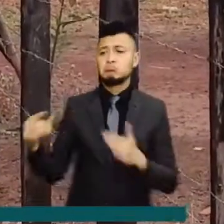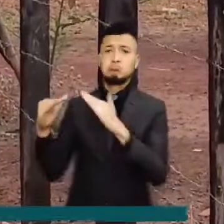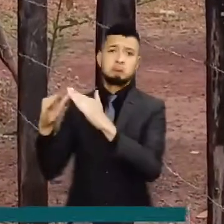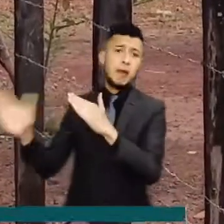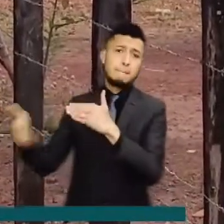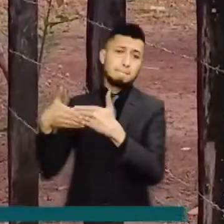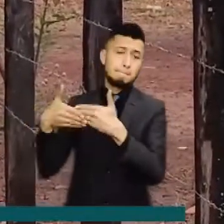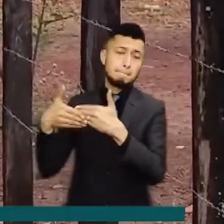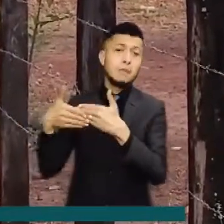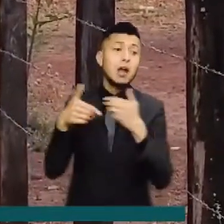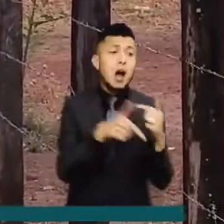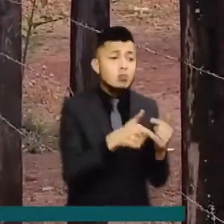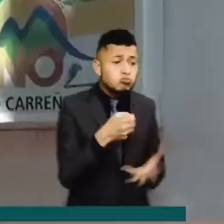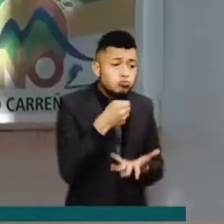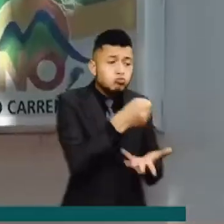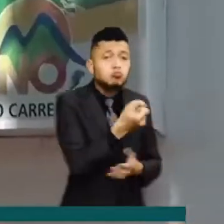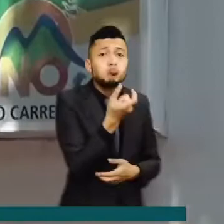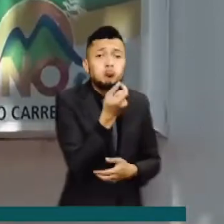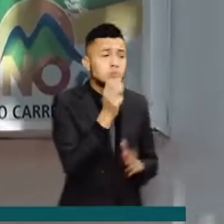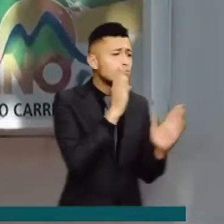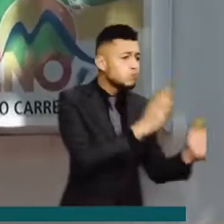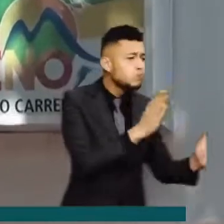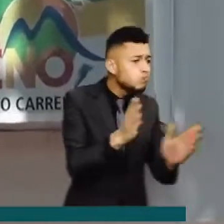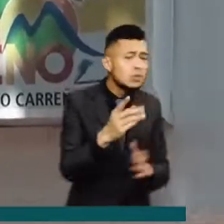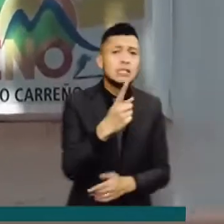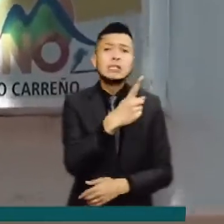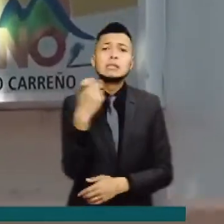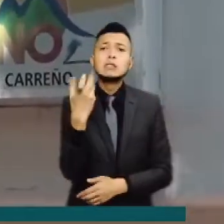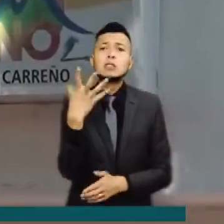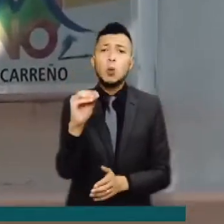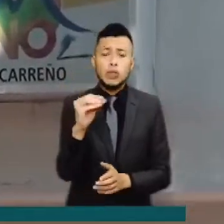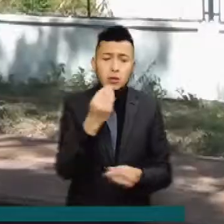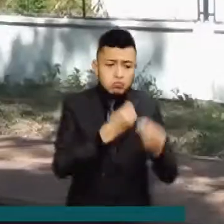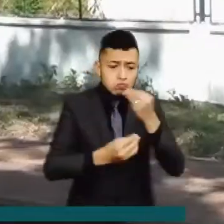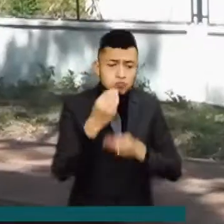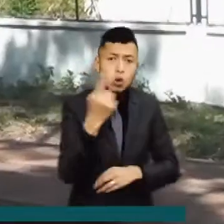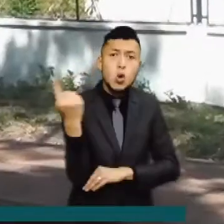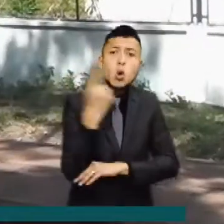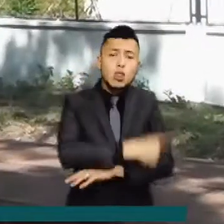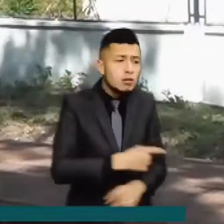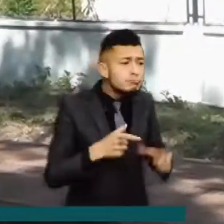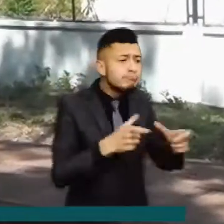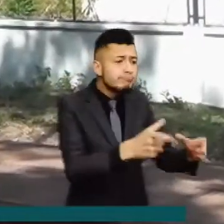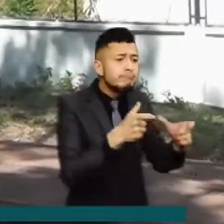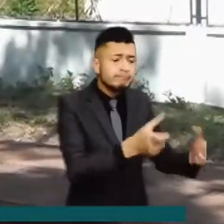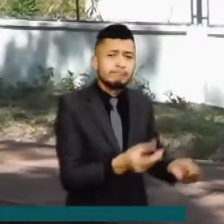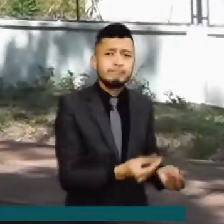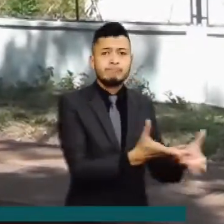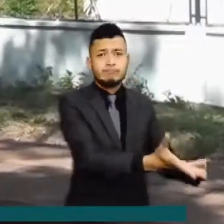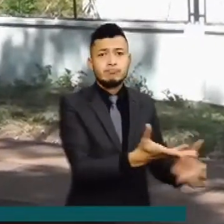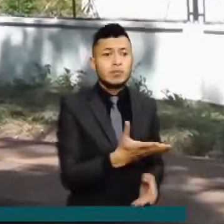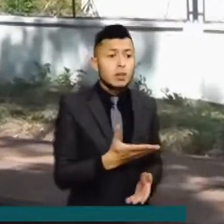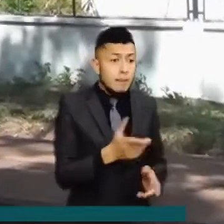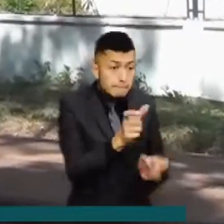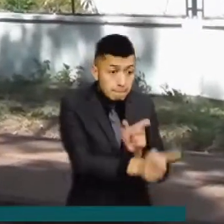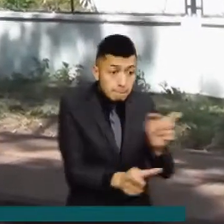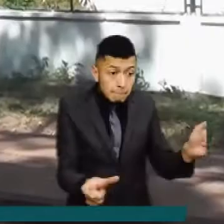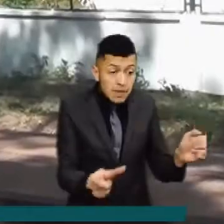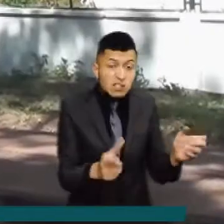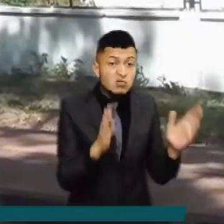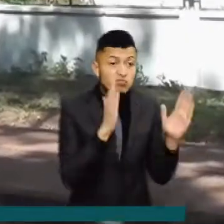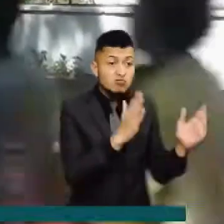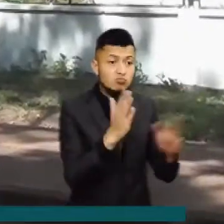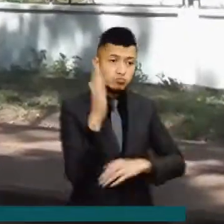funcionamiento, donde con pocos recursos solo logran entregar cerca de 150 raciones alimentarias diarias, beneficiando